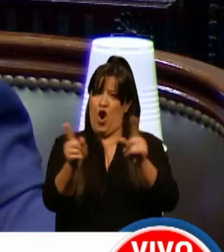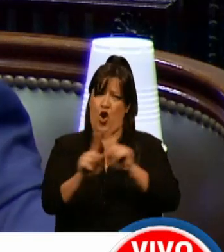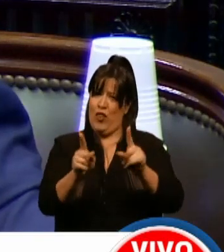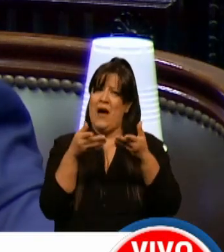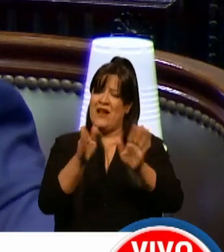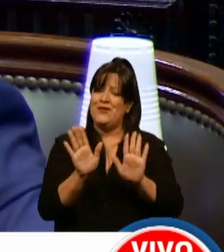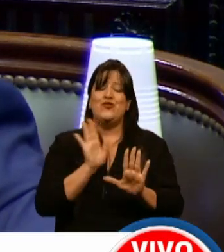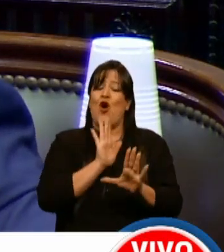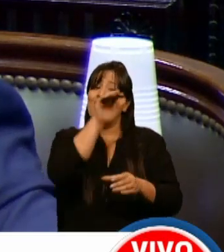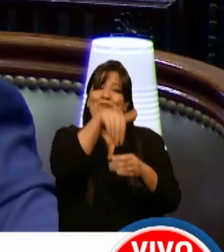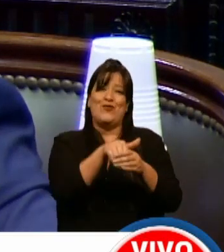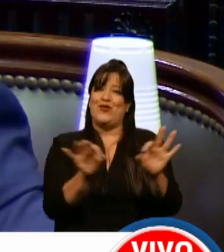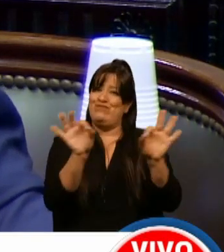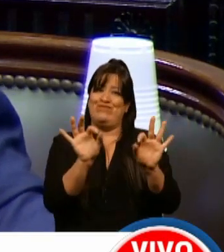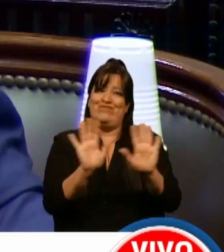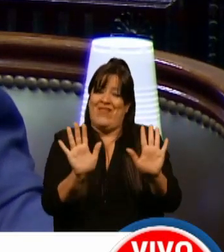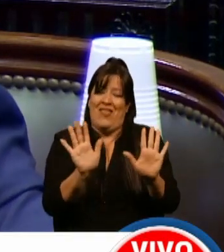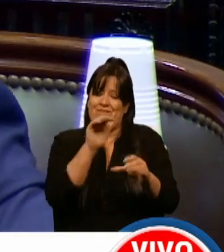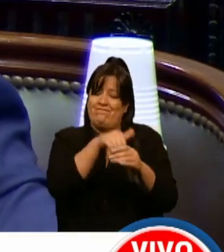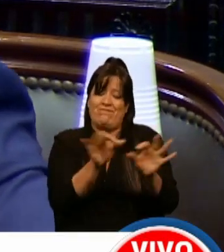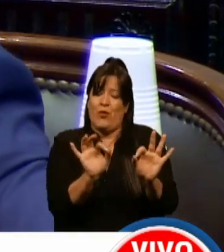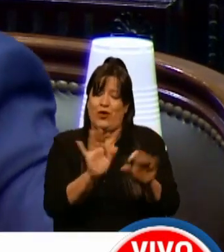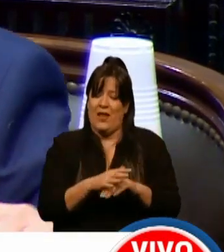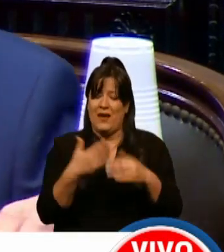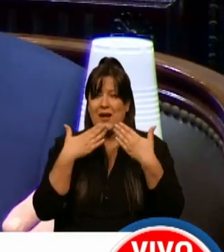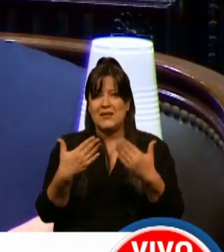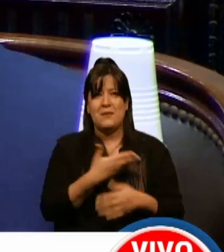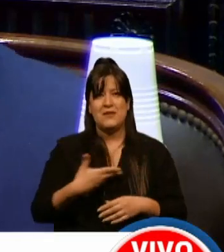me voy a abstener, señor presidente. Gracias,